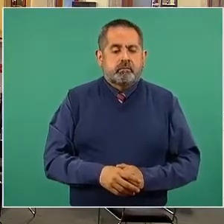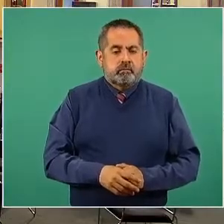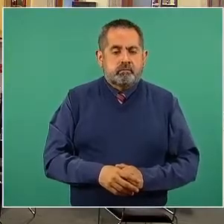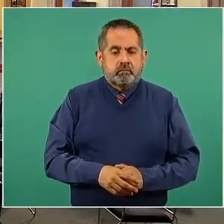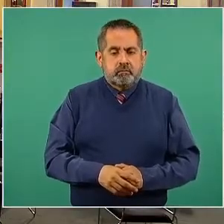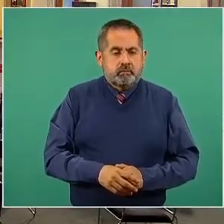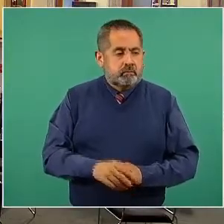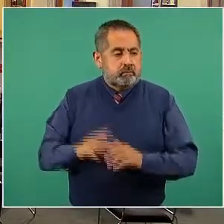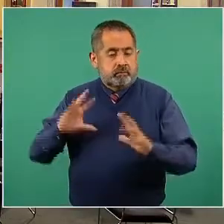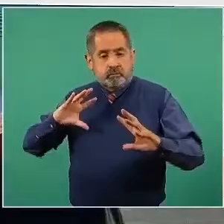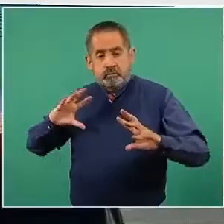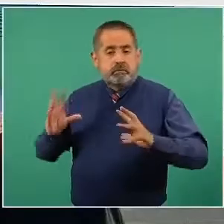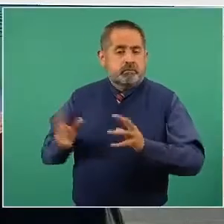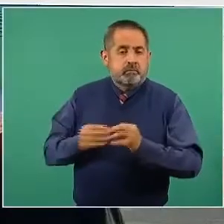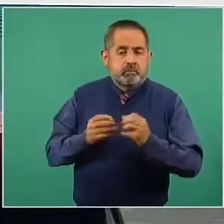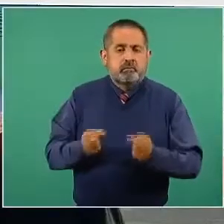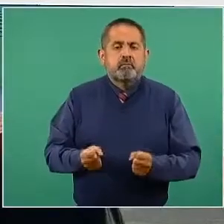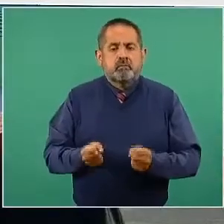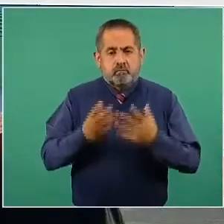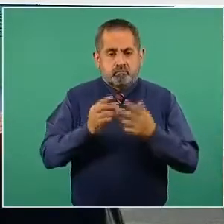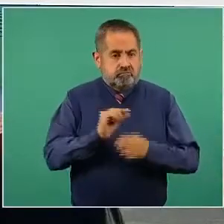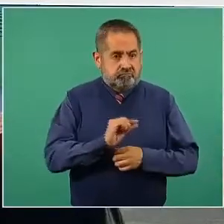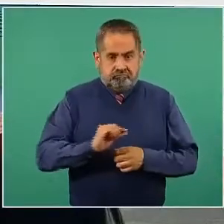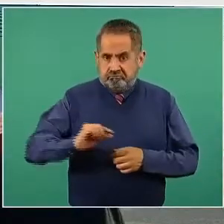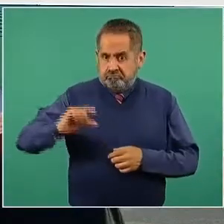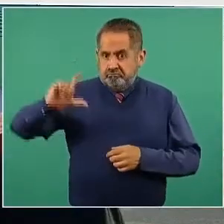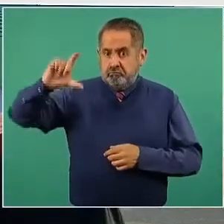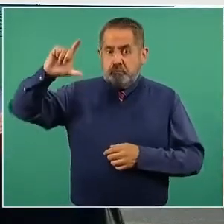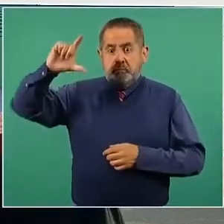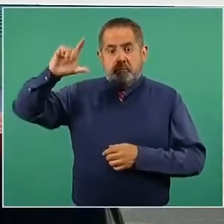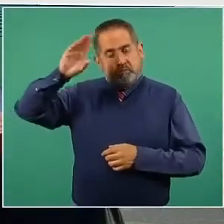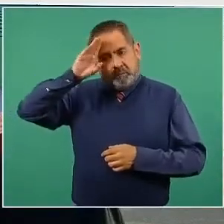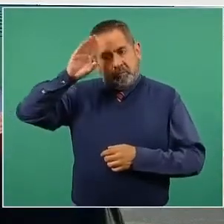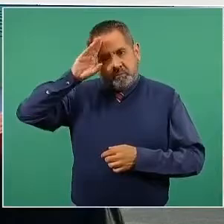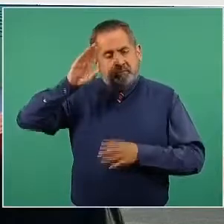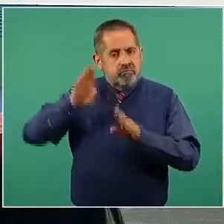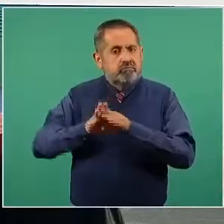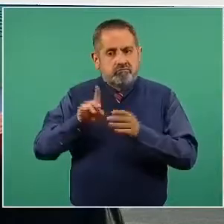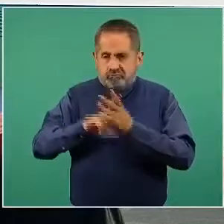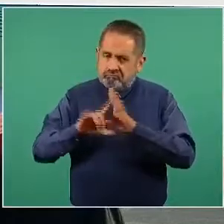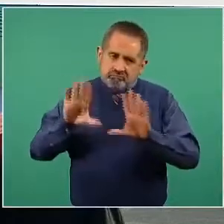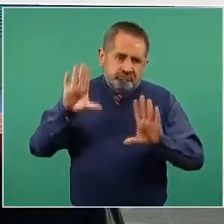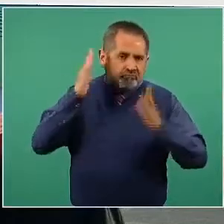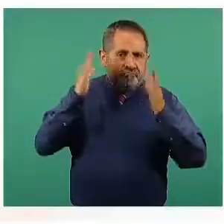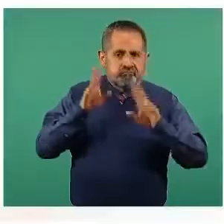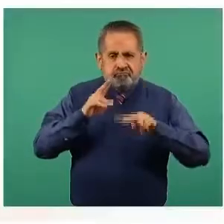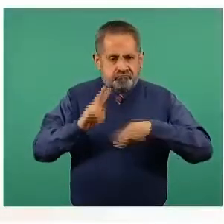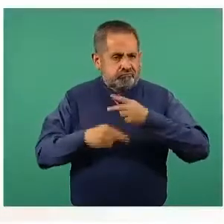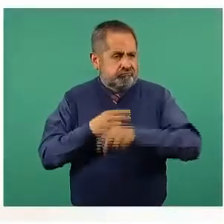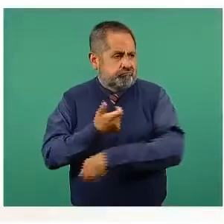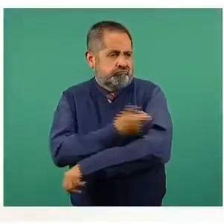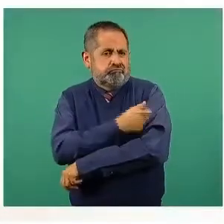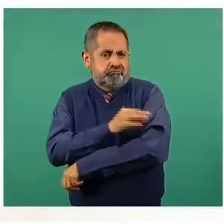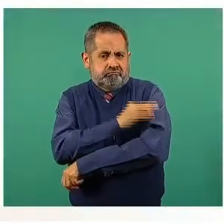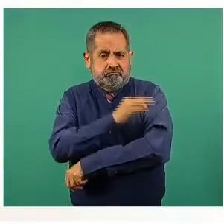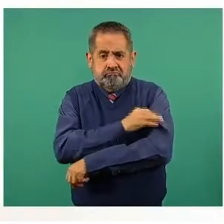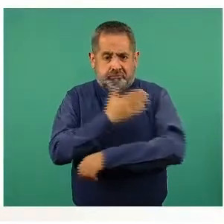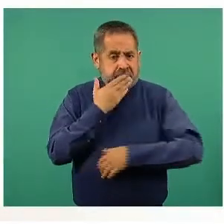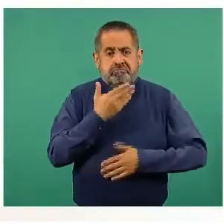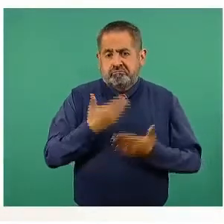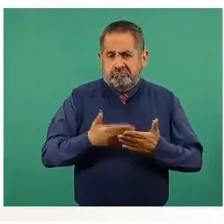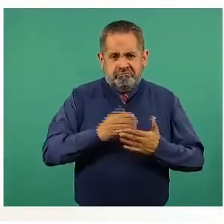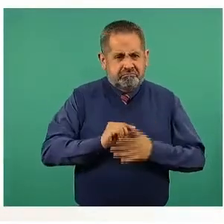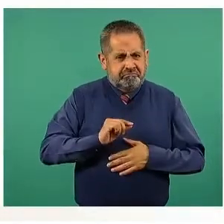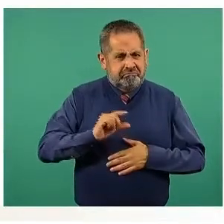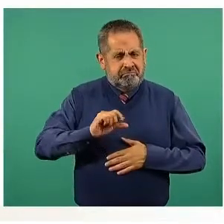forma acumulativa, aquí se puede ver de manera acumulada cómo ha sido la velocidad de vacunación. Se ha mantenido una velocidad